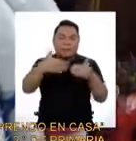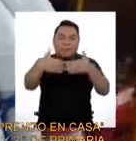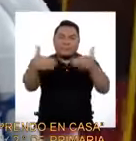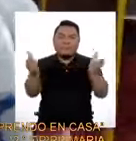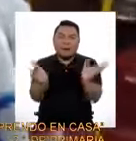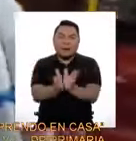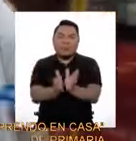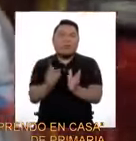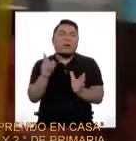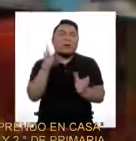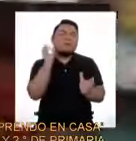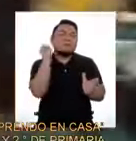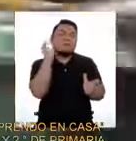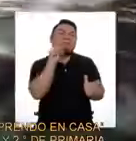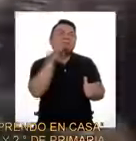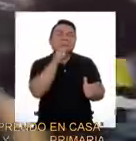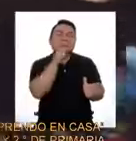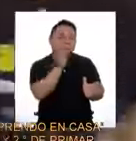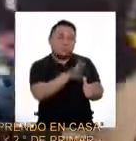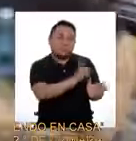cajones viejos que encontremos.